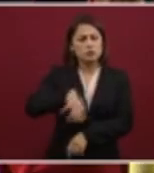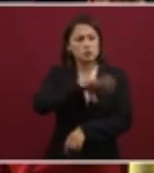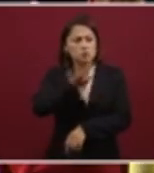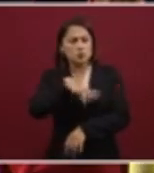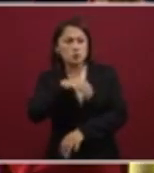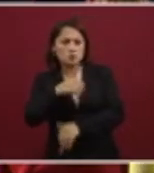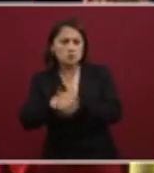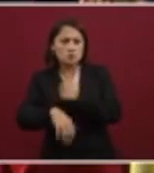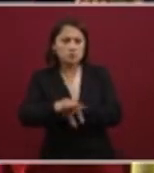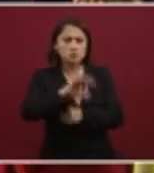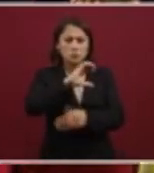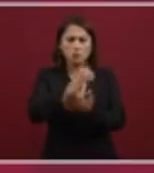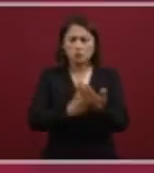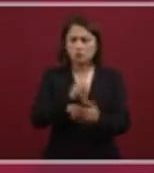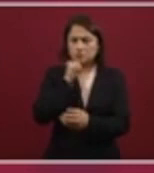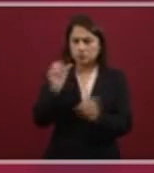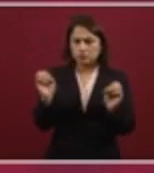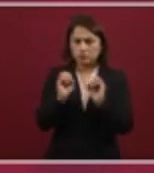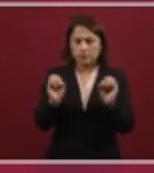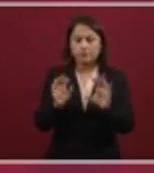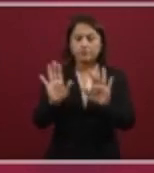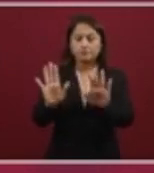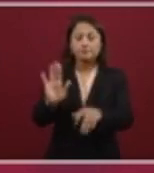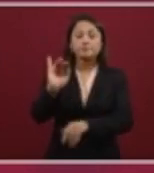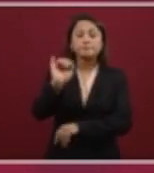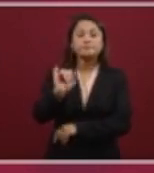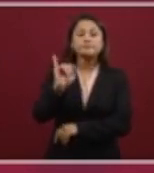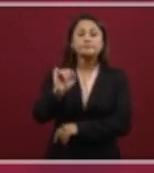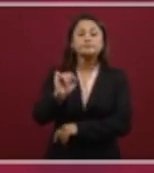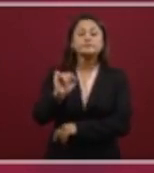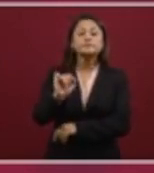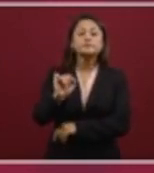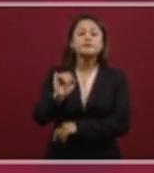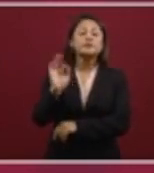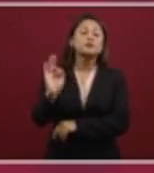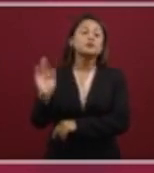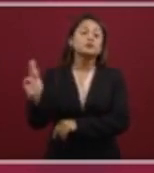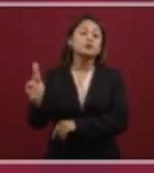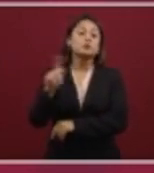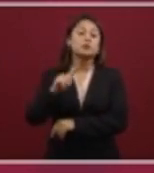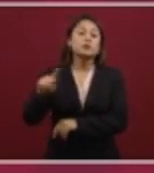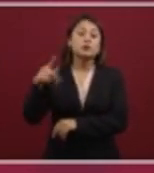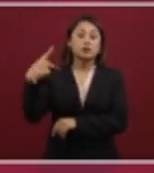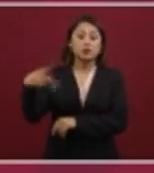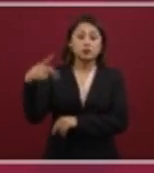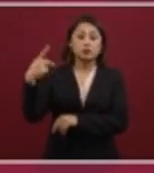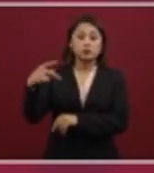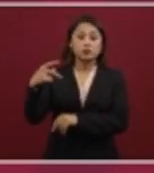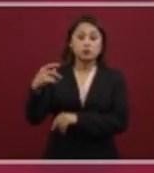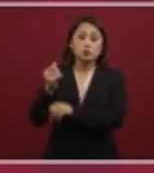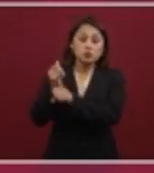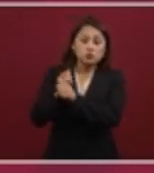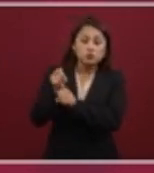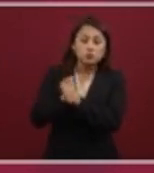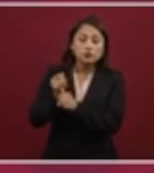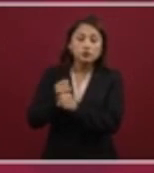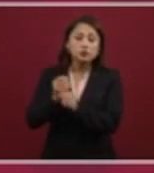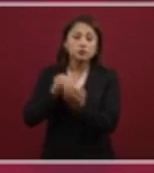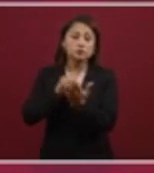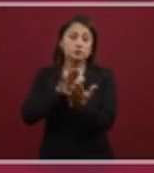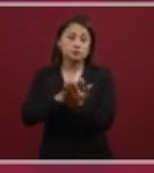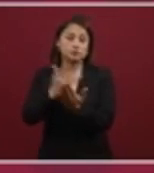La función pública a punto de entregarme un dictamen sobre este